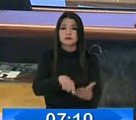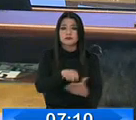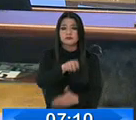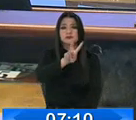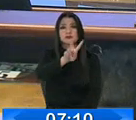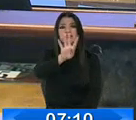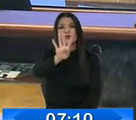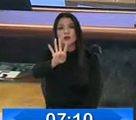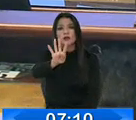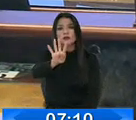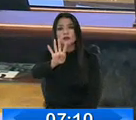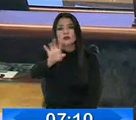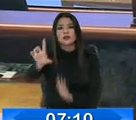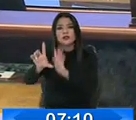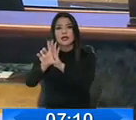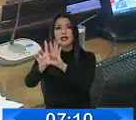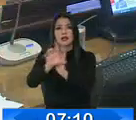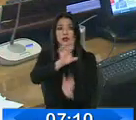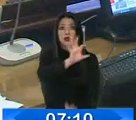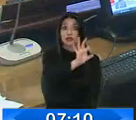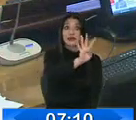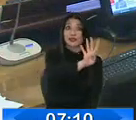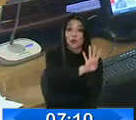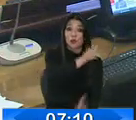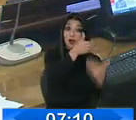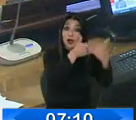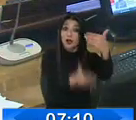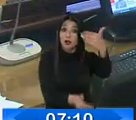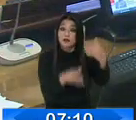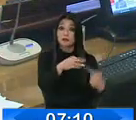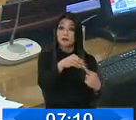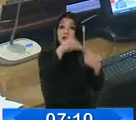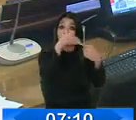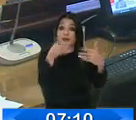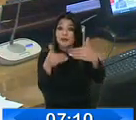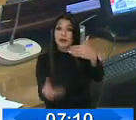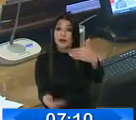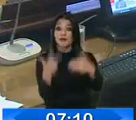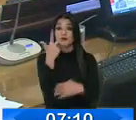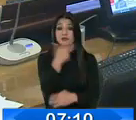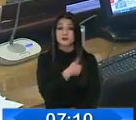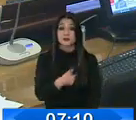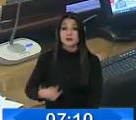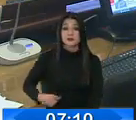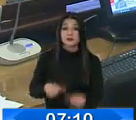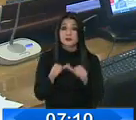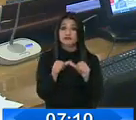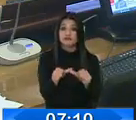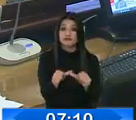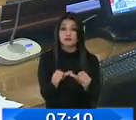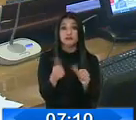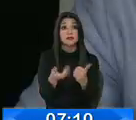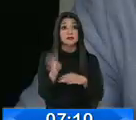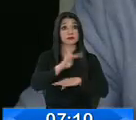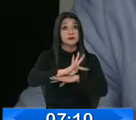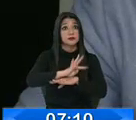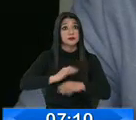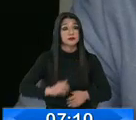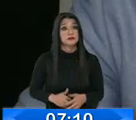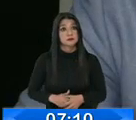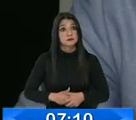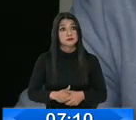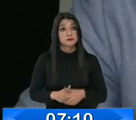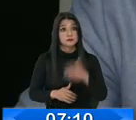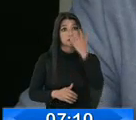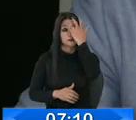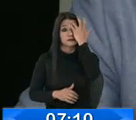24 de las 98 leyes que fueron consideradas como prioridad por los 3 presidentes que han estado frente a la Asamblea.